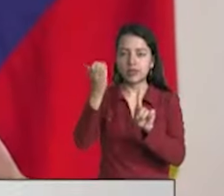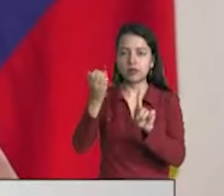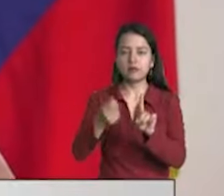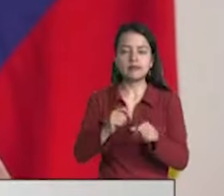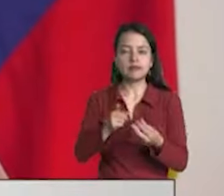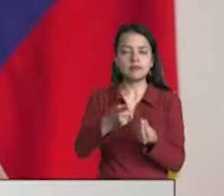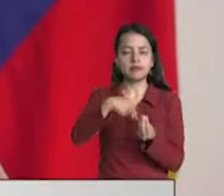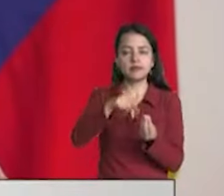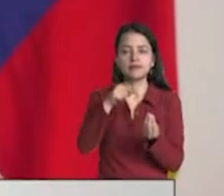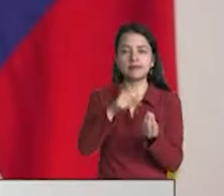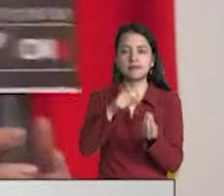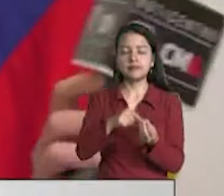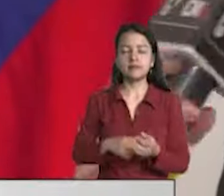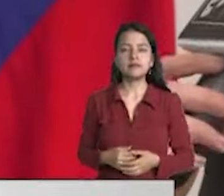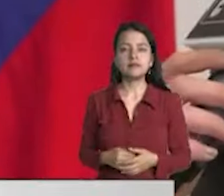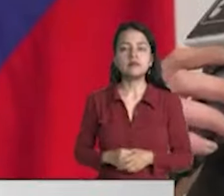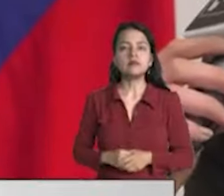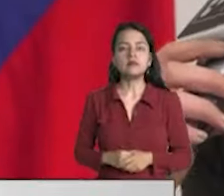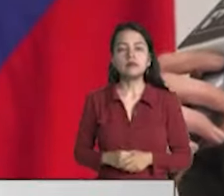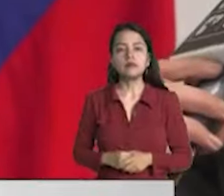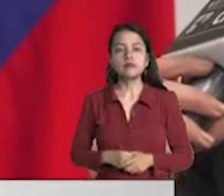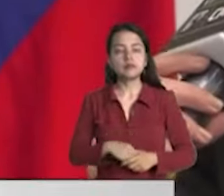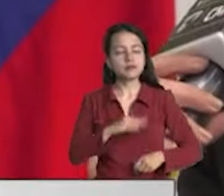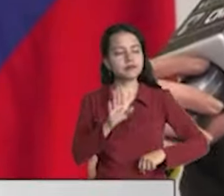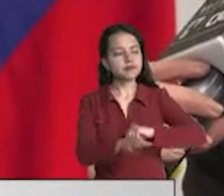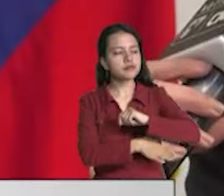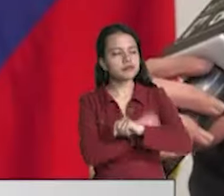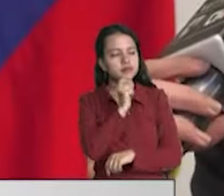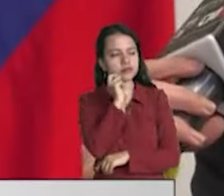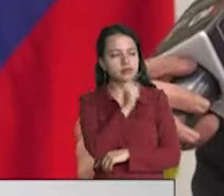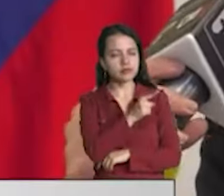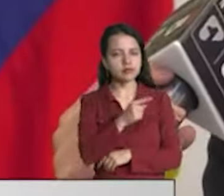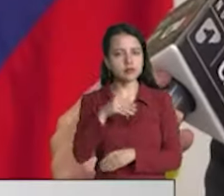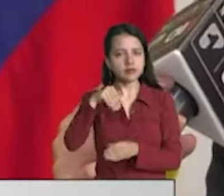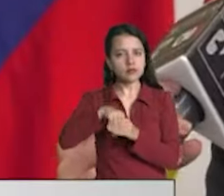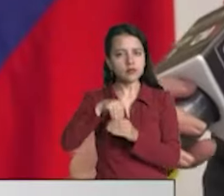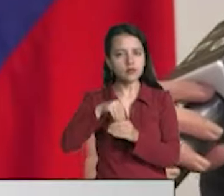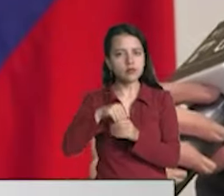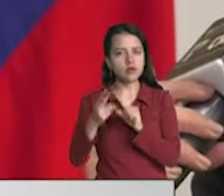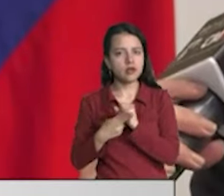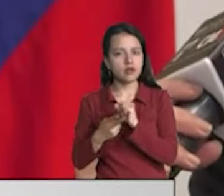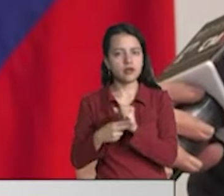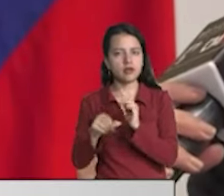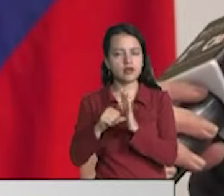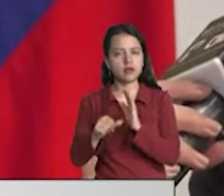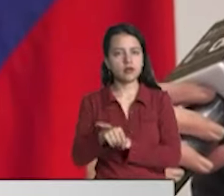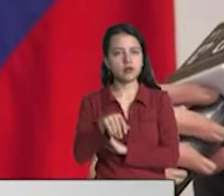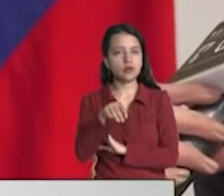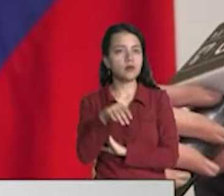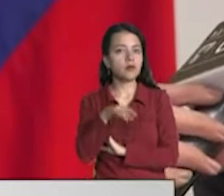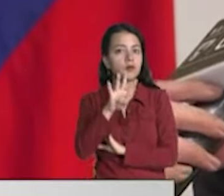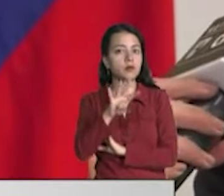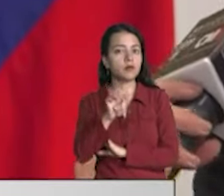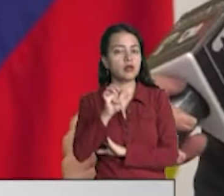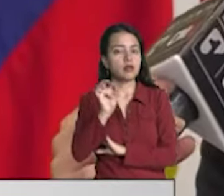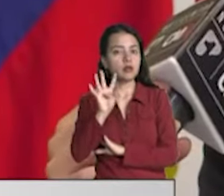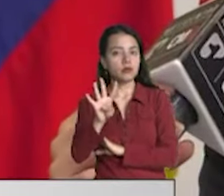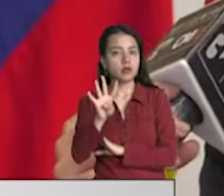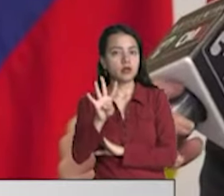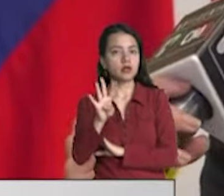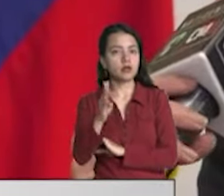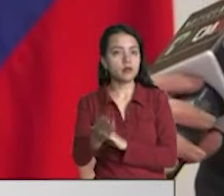que va a pasar. Ministra, el Fondo del Ahorro, artículo 24, que se convirtió en uno de los artículos con